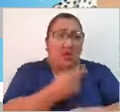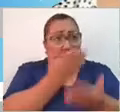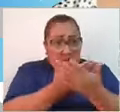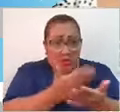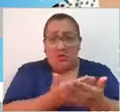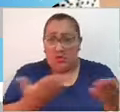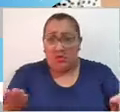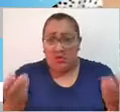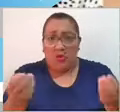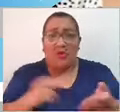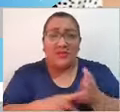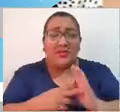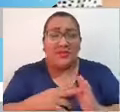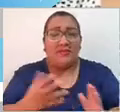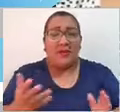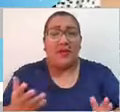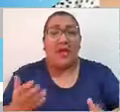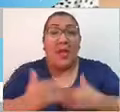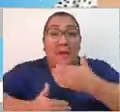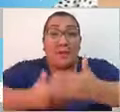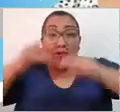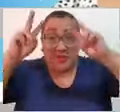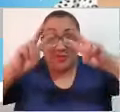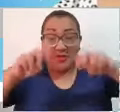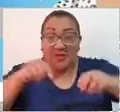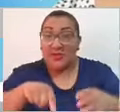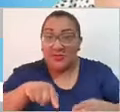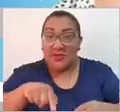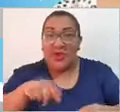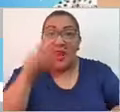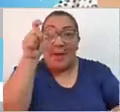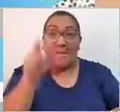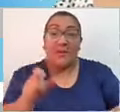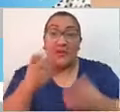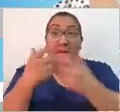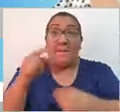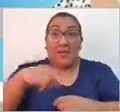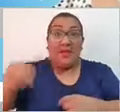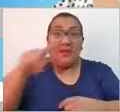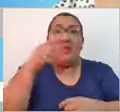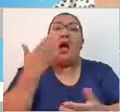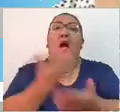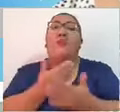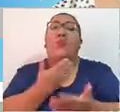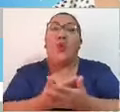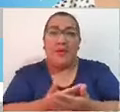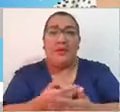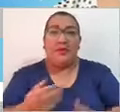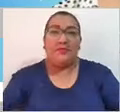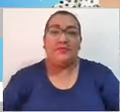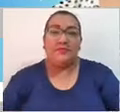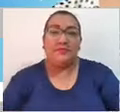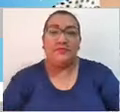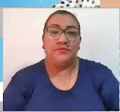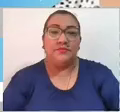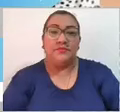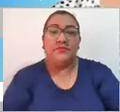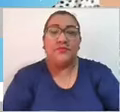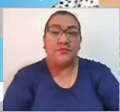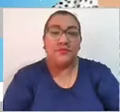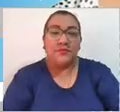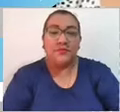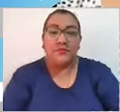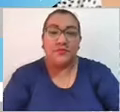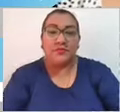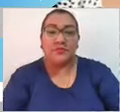porque recordemos que en el proceso de investigación el empleador o empleadora va a tener que poner a disposición